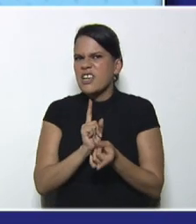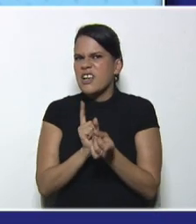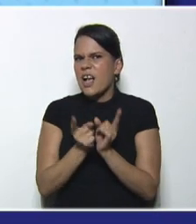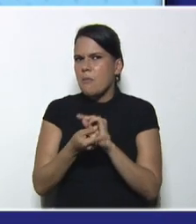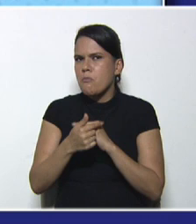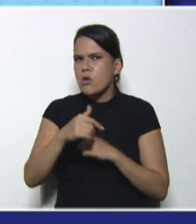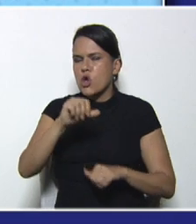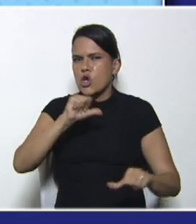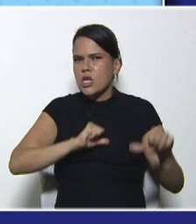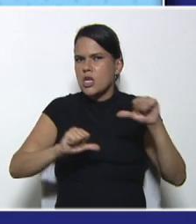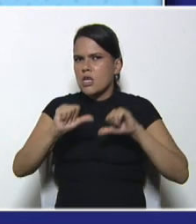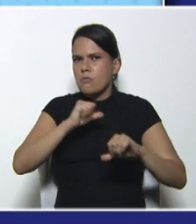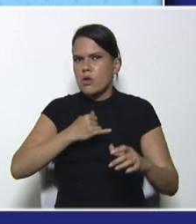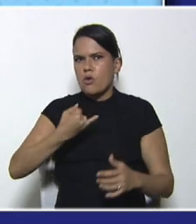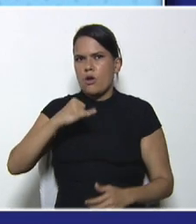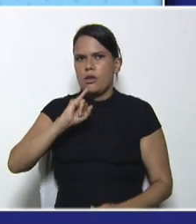reacciones.